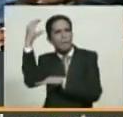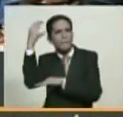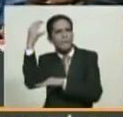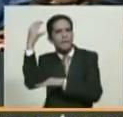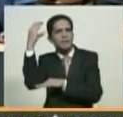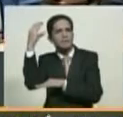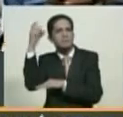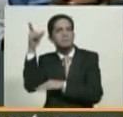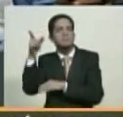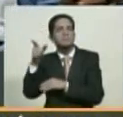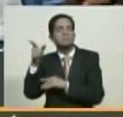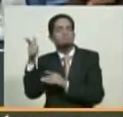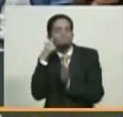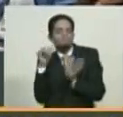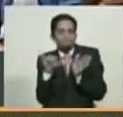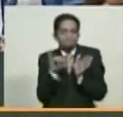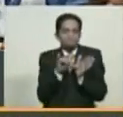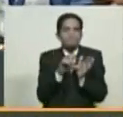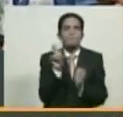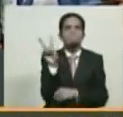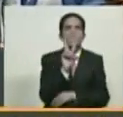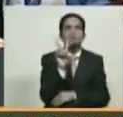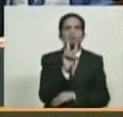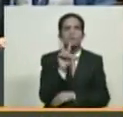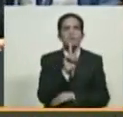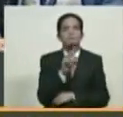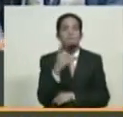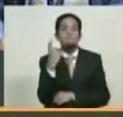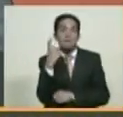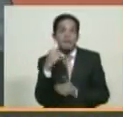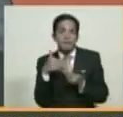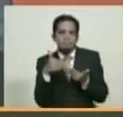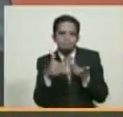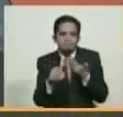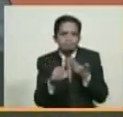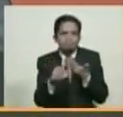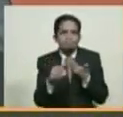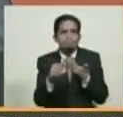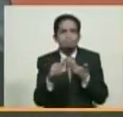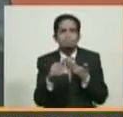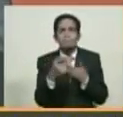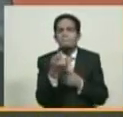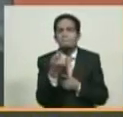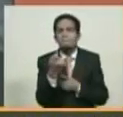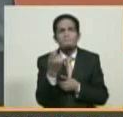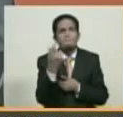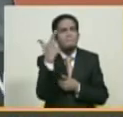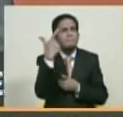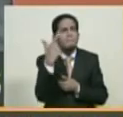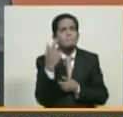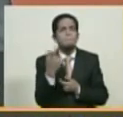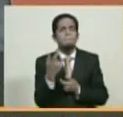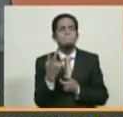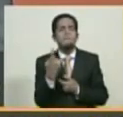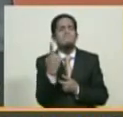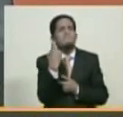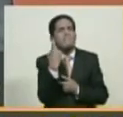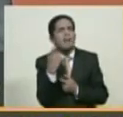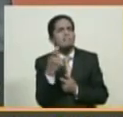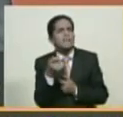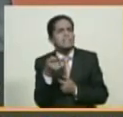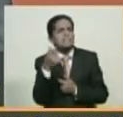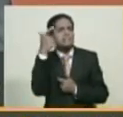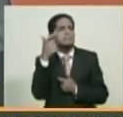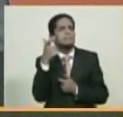en su frontera con Venezuela. Faltan días para que el norte de Santander redistribuya su actividad económica hacia una